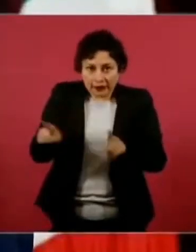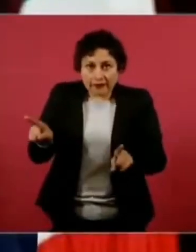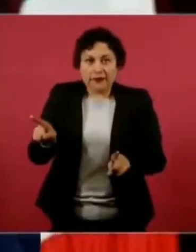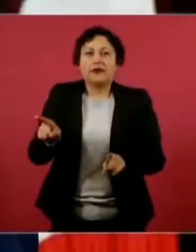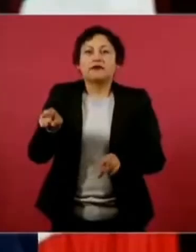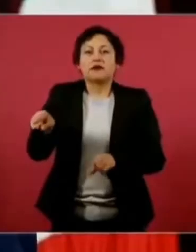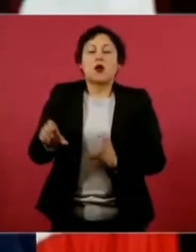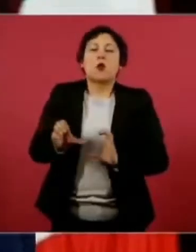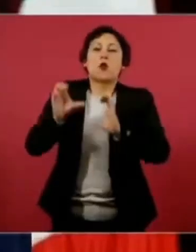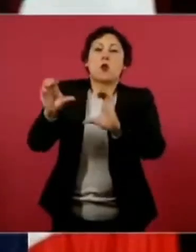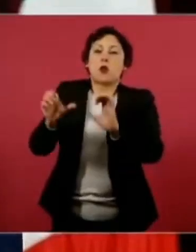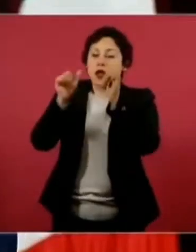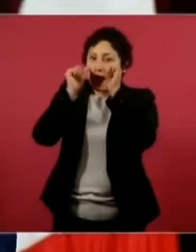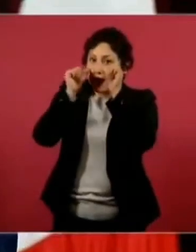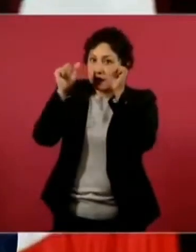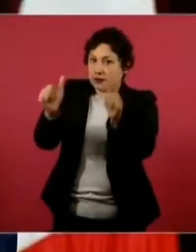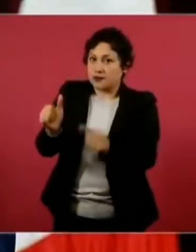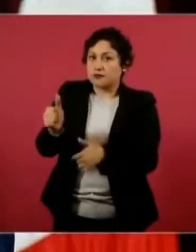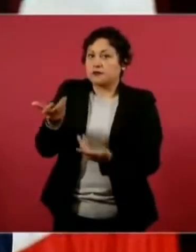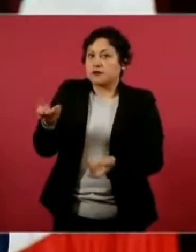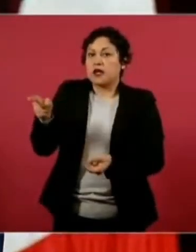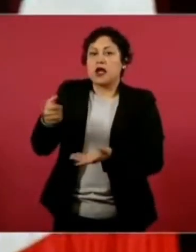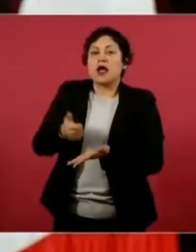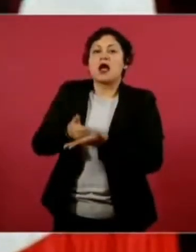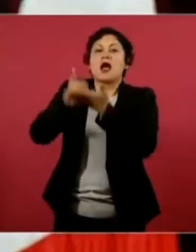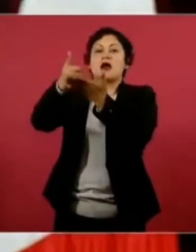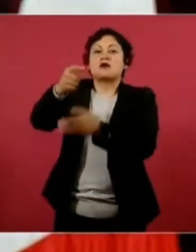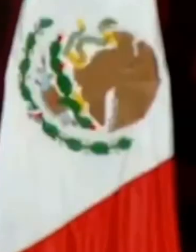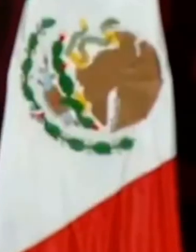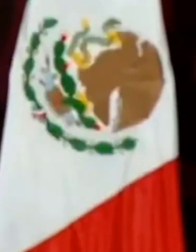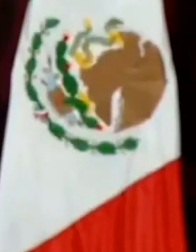de ayudar a los productores.